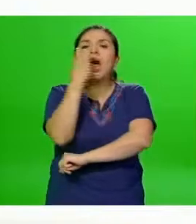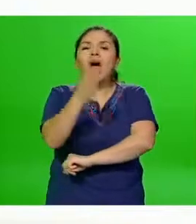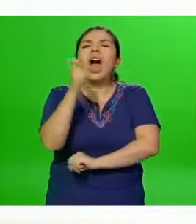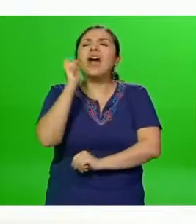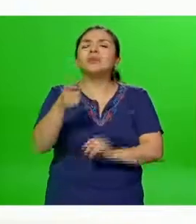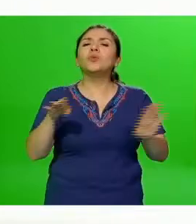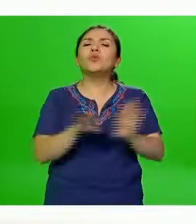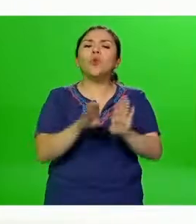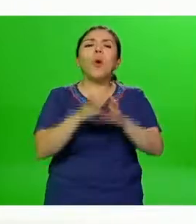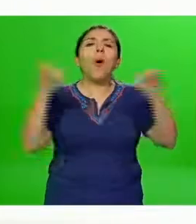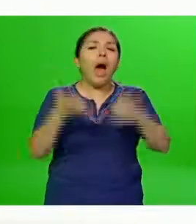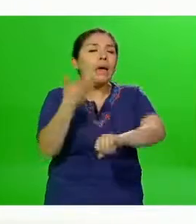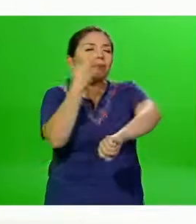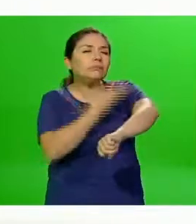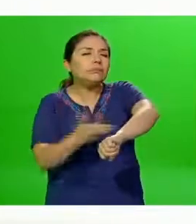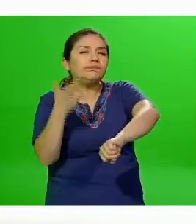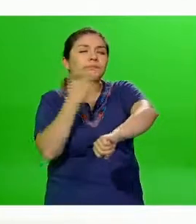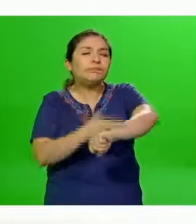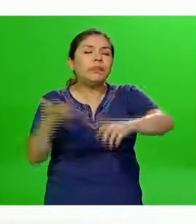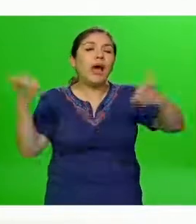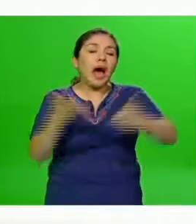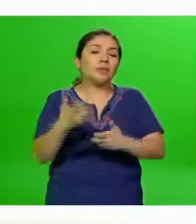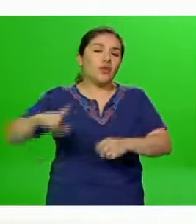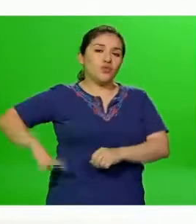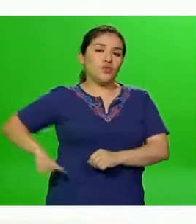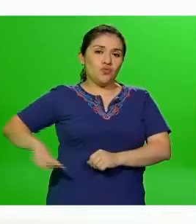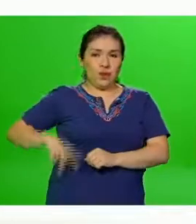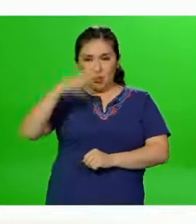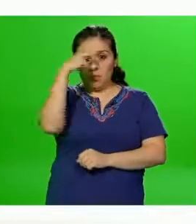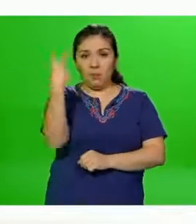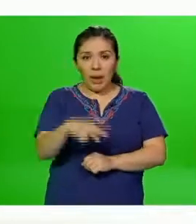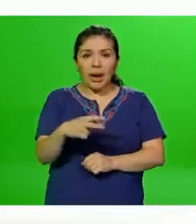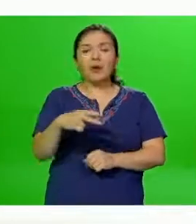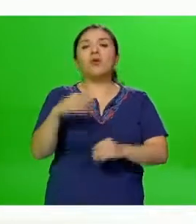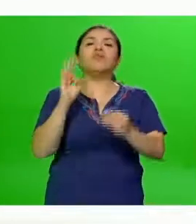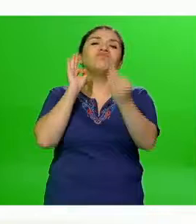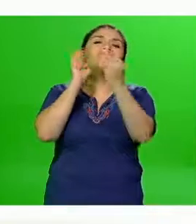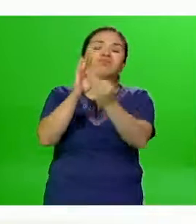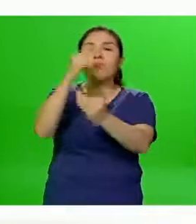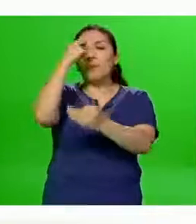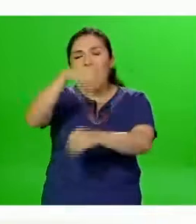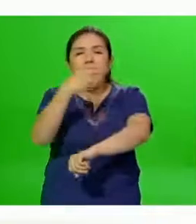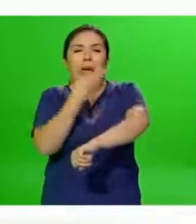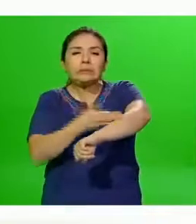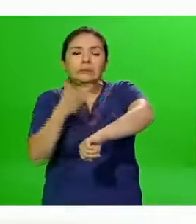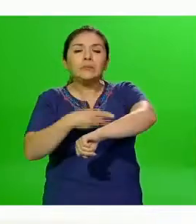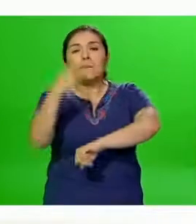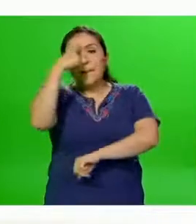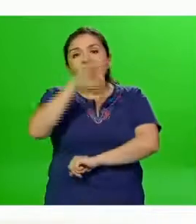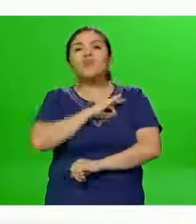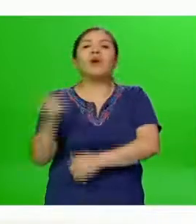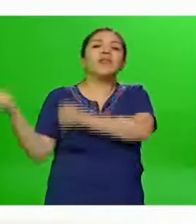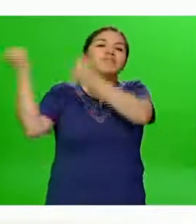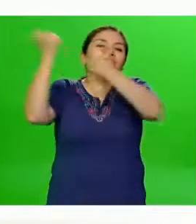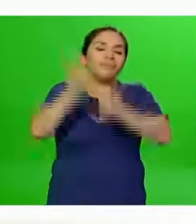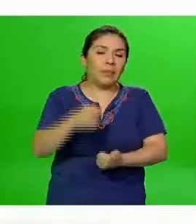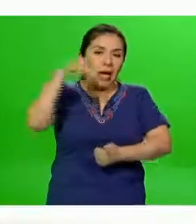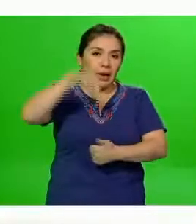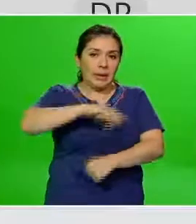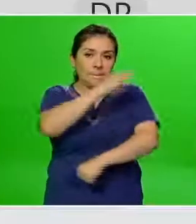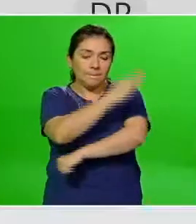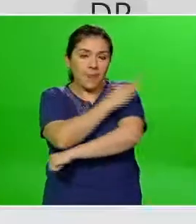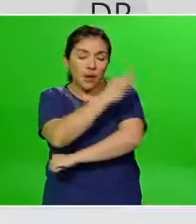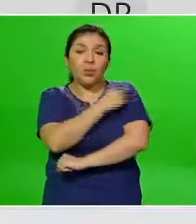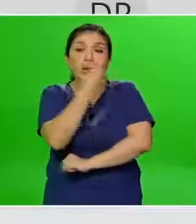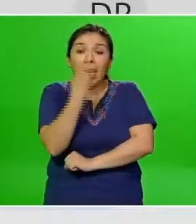resultado de gestiones que hizo el Estado mexicano, el gobierno, para en su momento poder tener la disponibilidad y